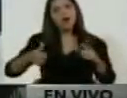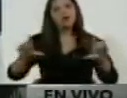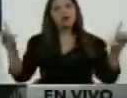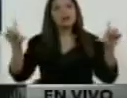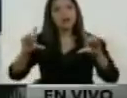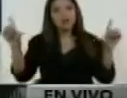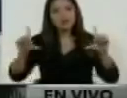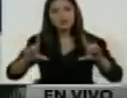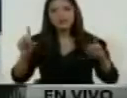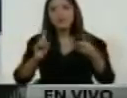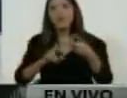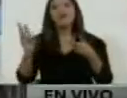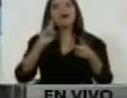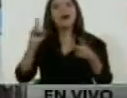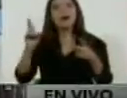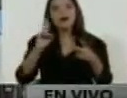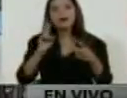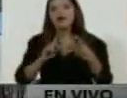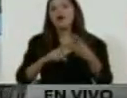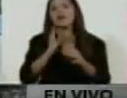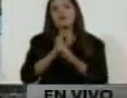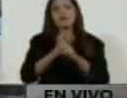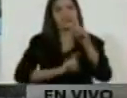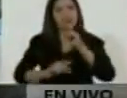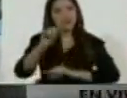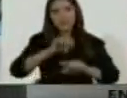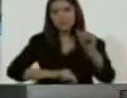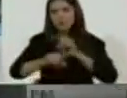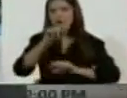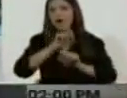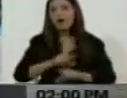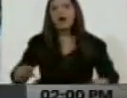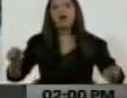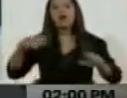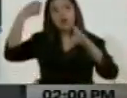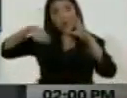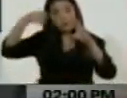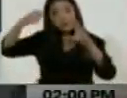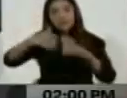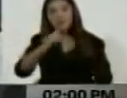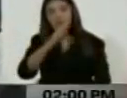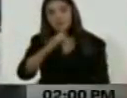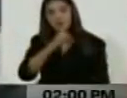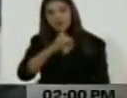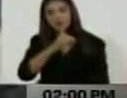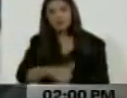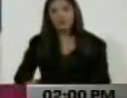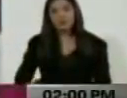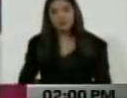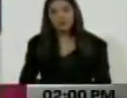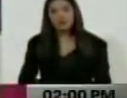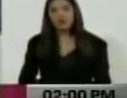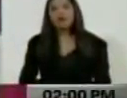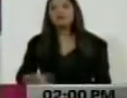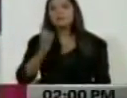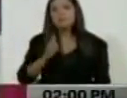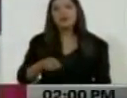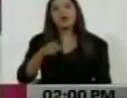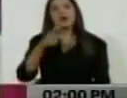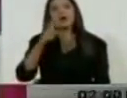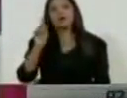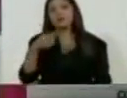televisión, la radio, las redes sociales, los videos informativos, en los campos, en